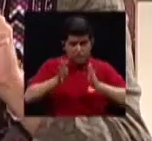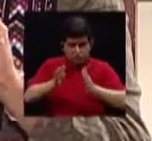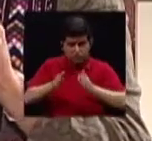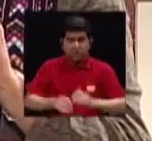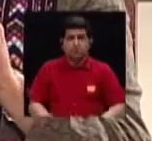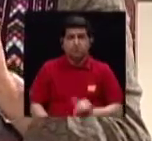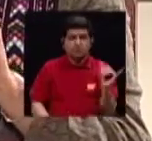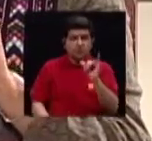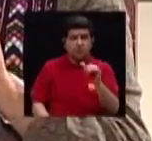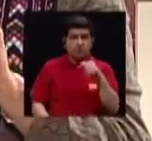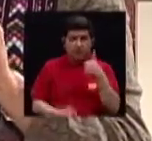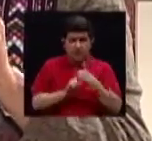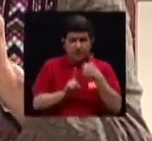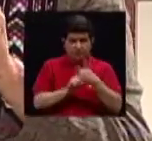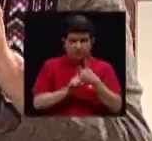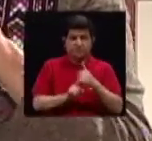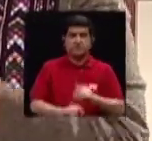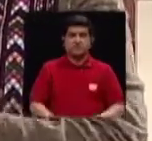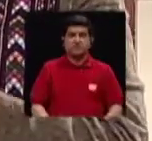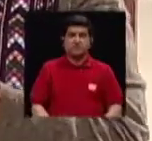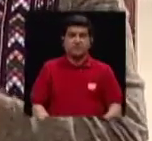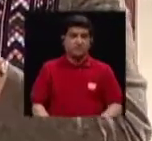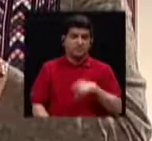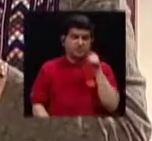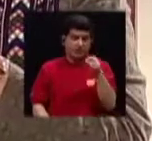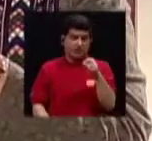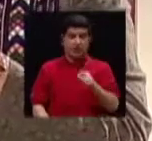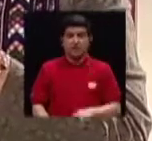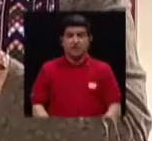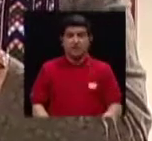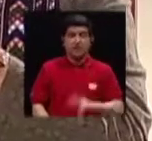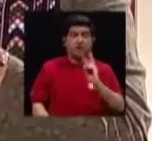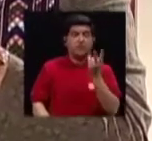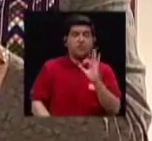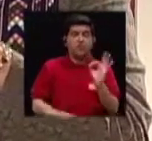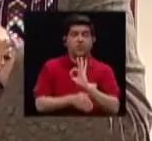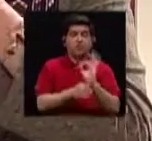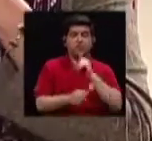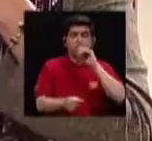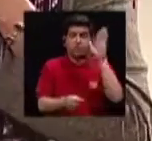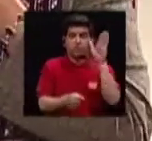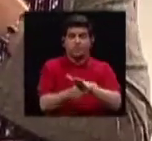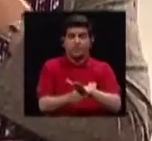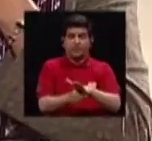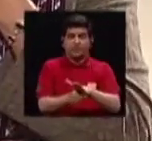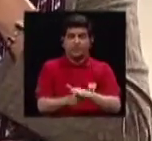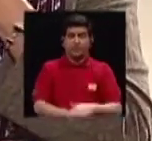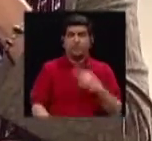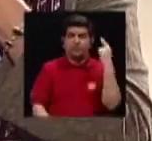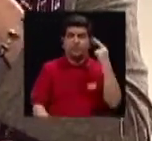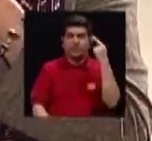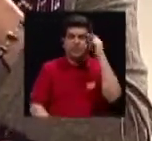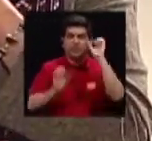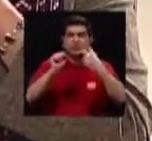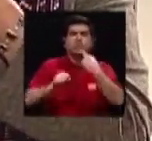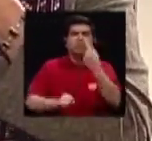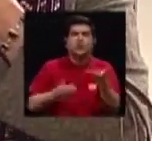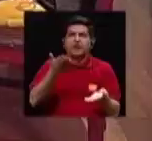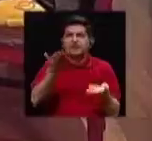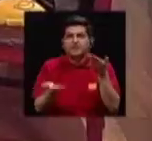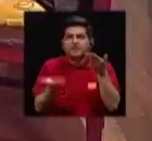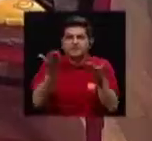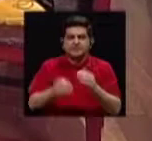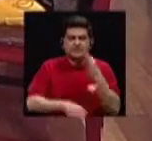sino para ella, porque ella cumple doble función. Sí. Y por lo tanto, podríamos decir ahí que se da como